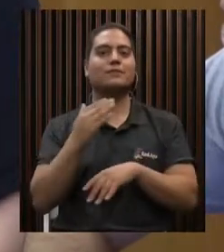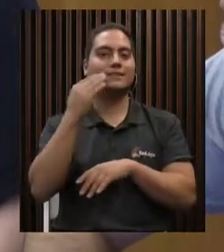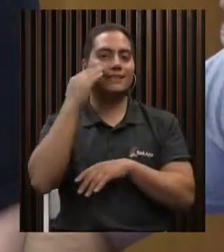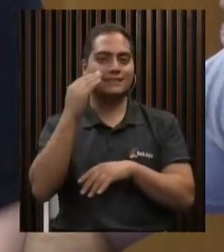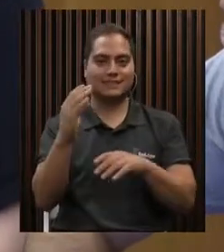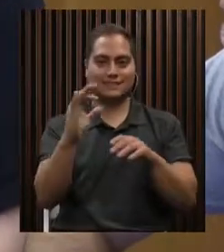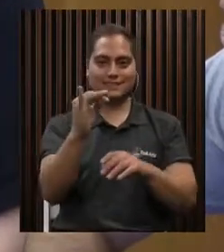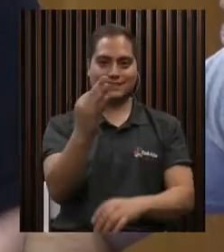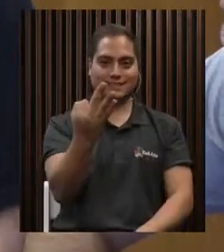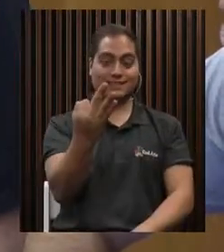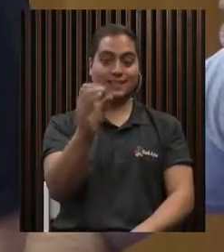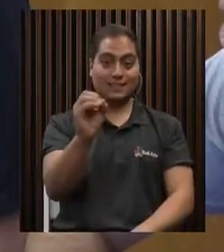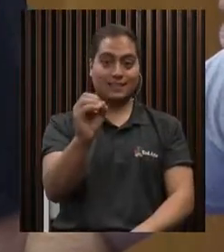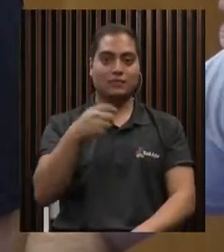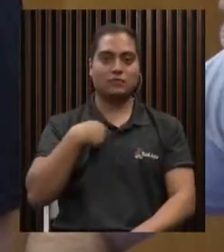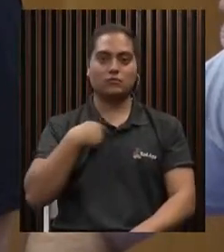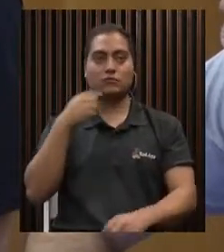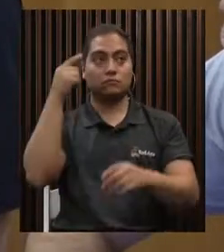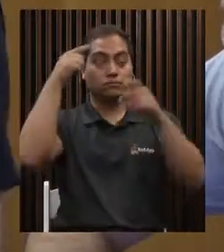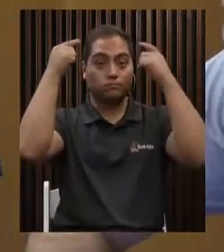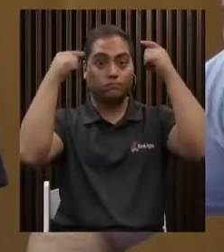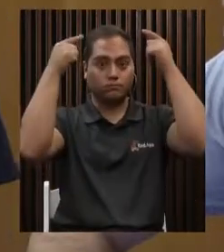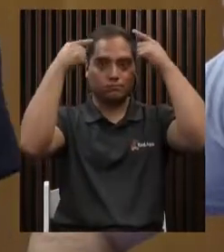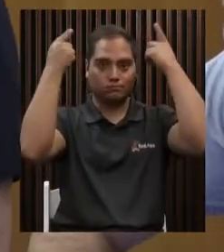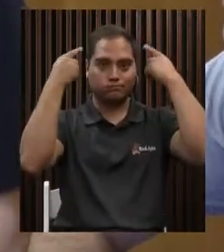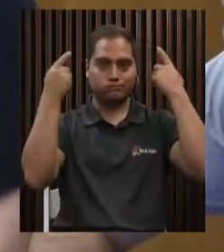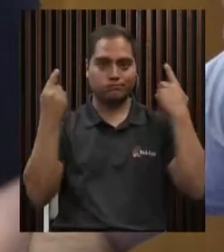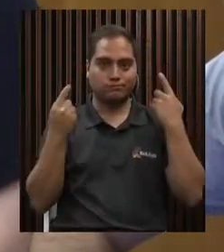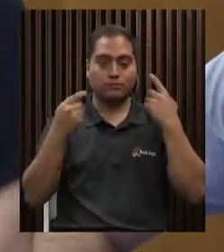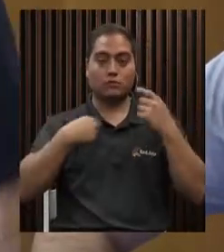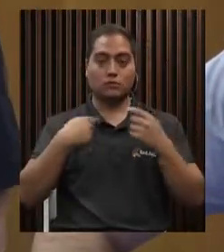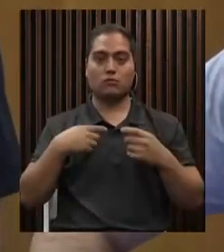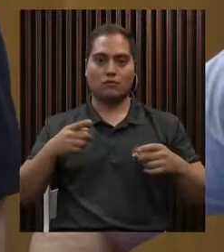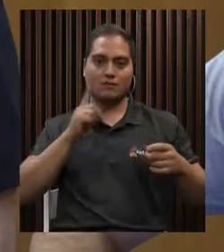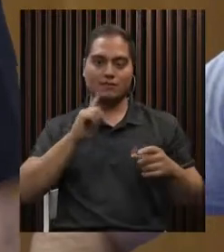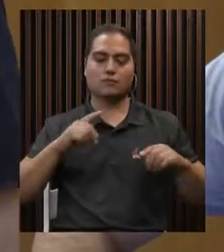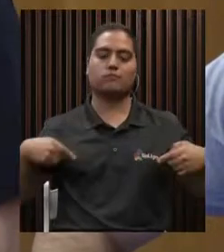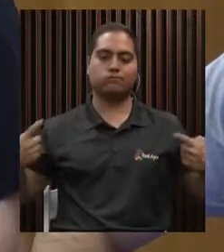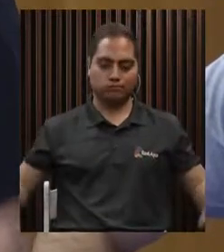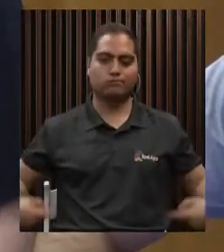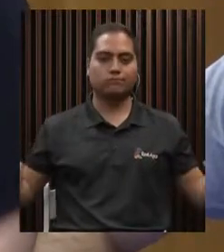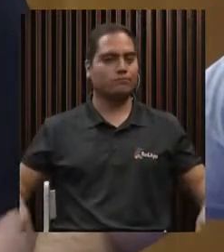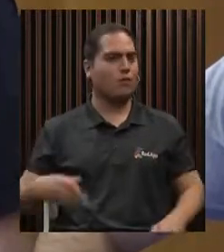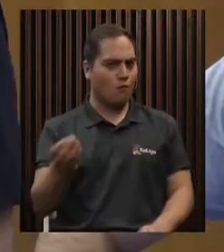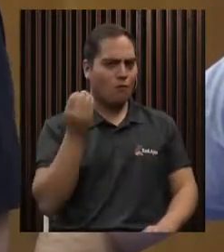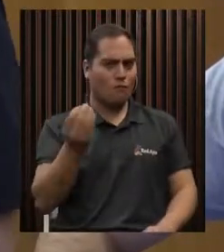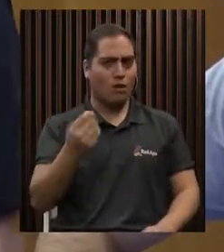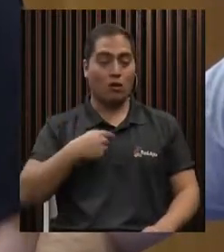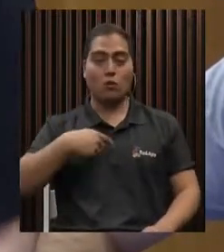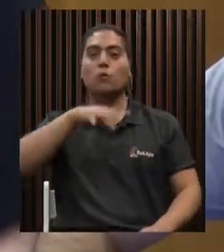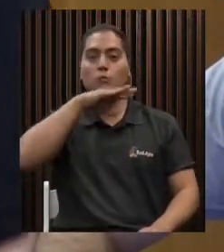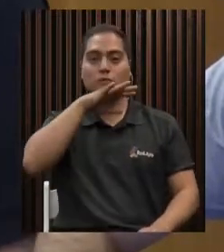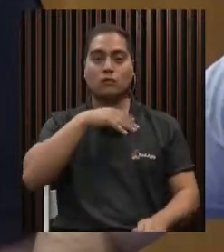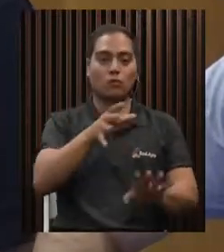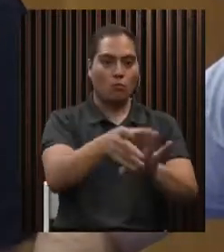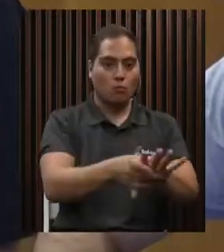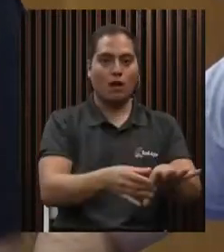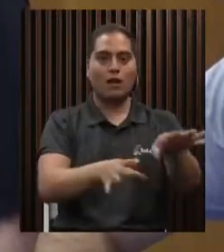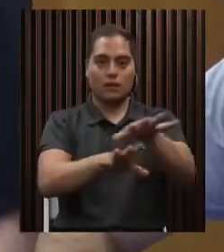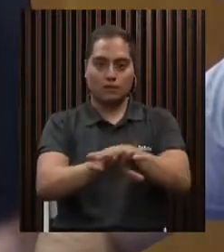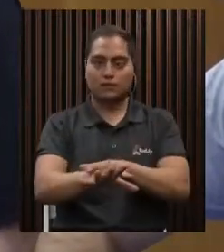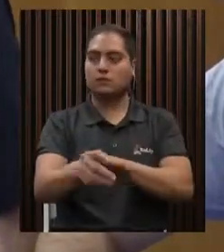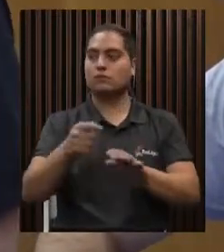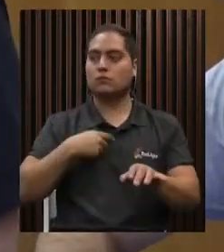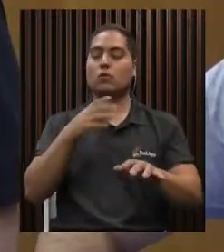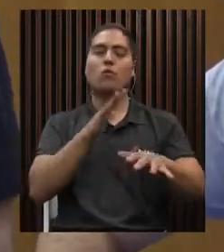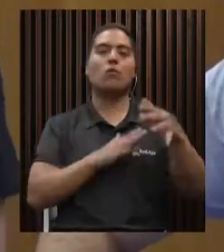corto, ondulado y una silla de ruedas muy buena, que no la tengo ahora, y estoy utilizando guantes para proteger mis manos y